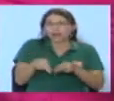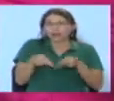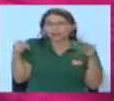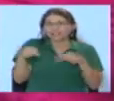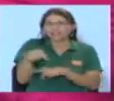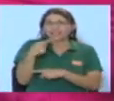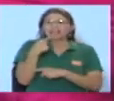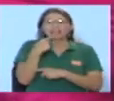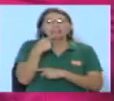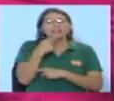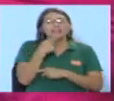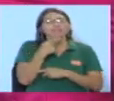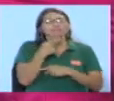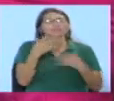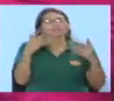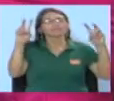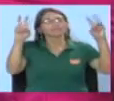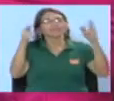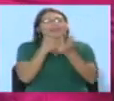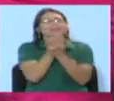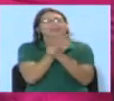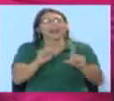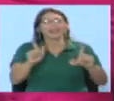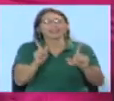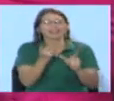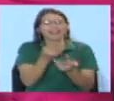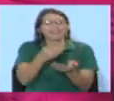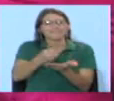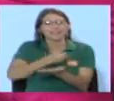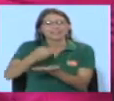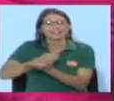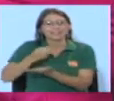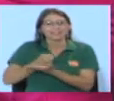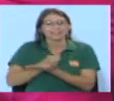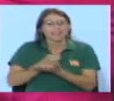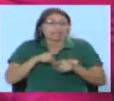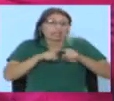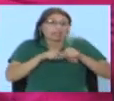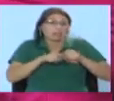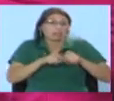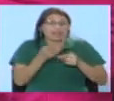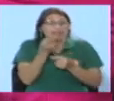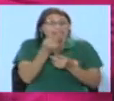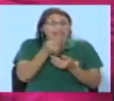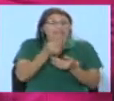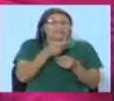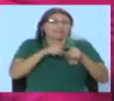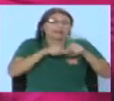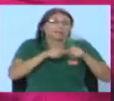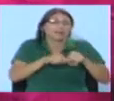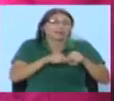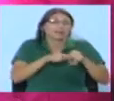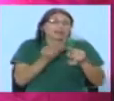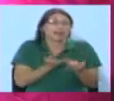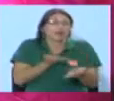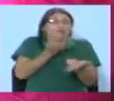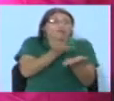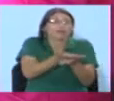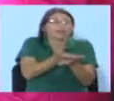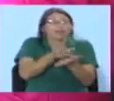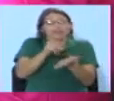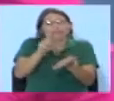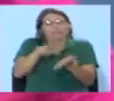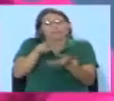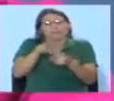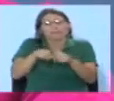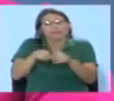liberar las tarifas? Que las tarifas se fijen de acuerdo a la oferta y la demanda, que cada telefónica pueda liberar sus... pueda